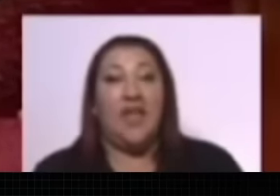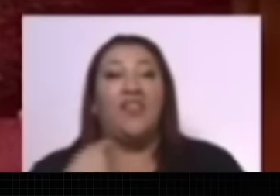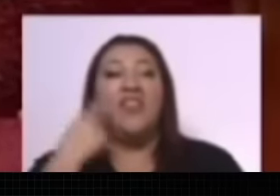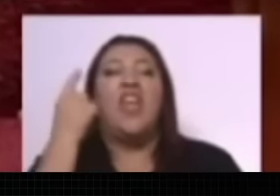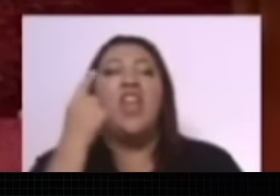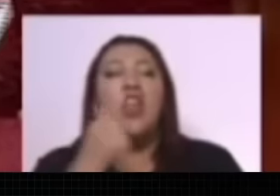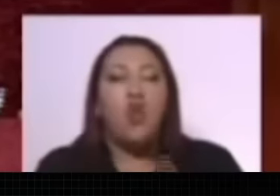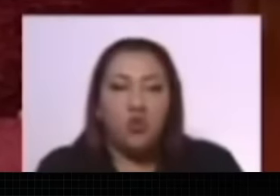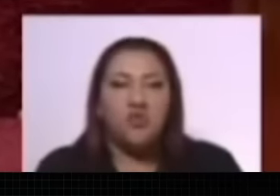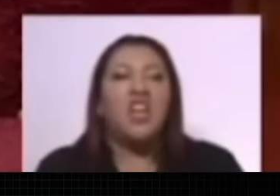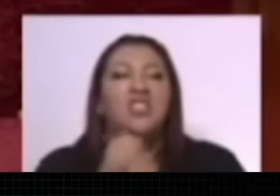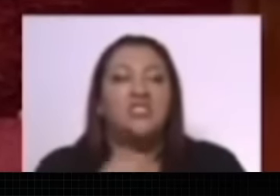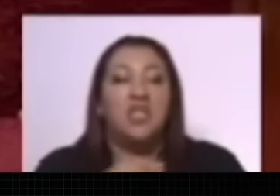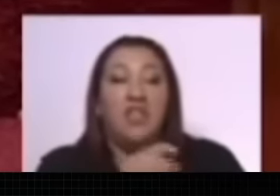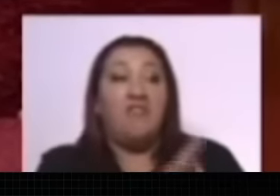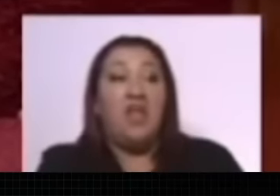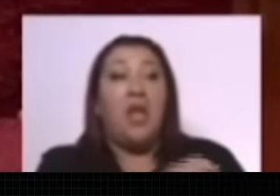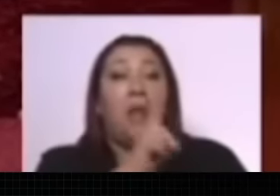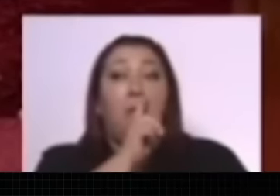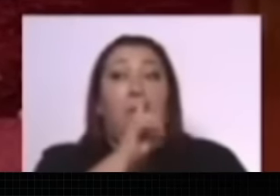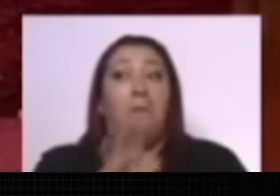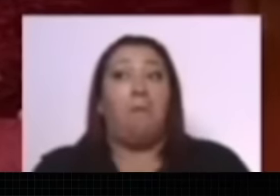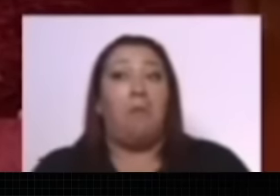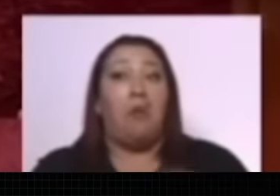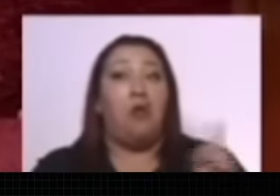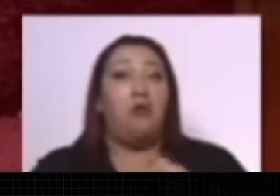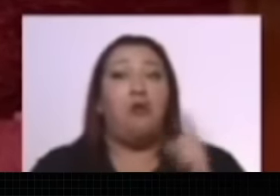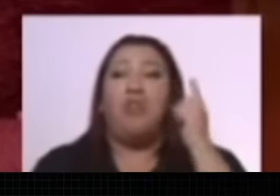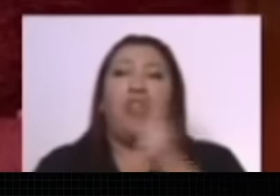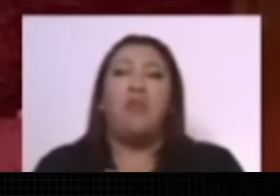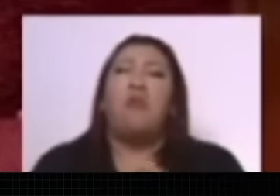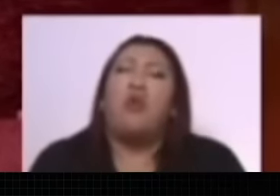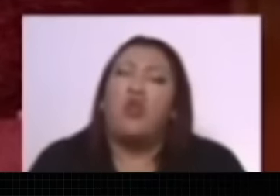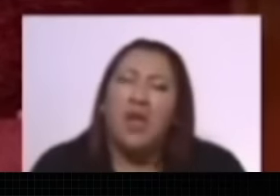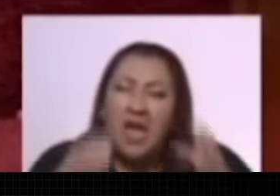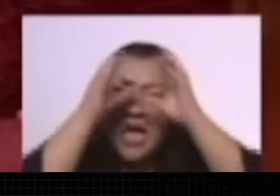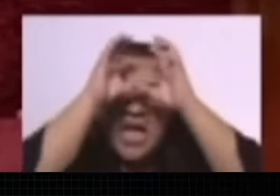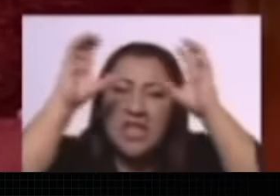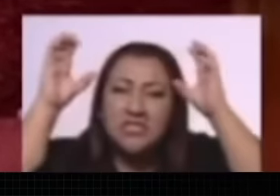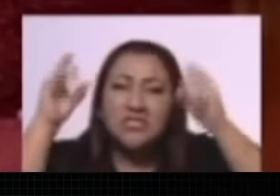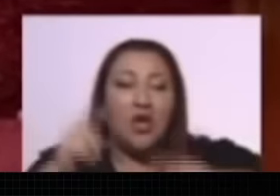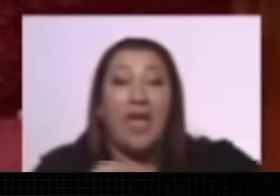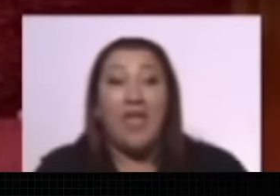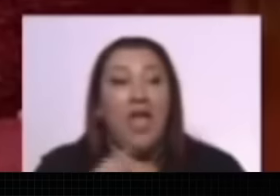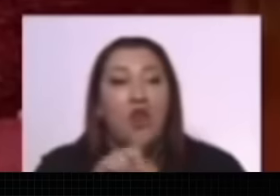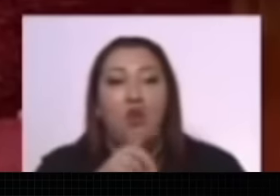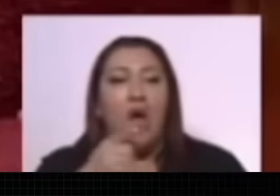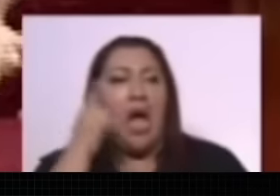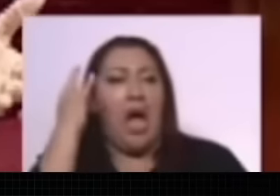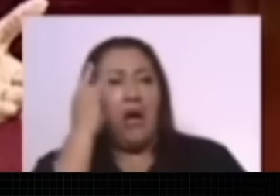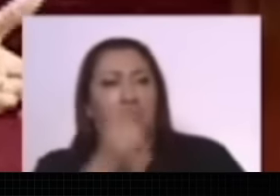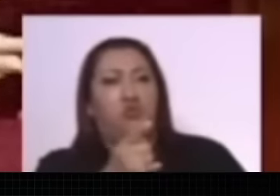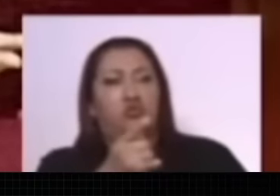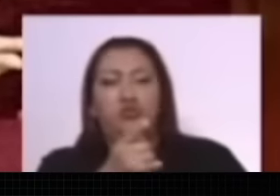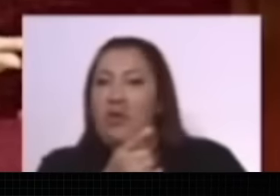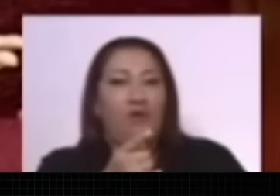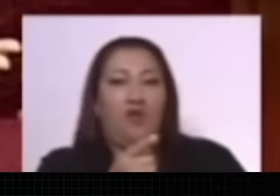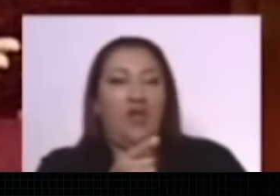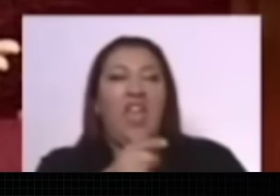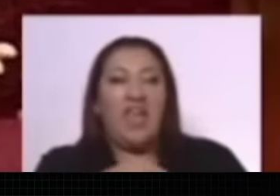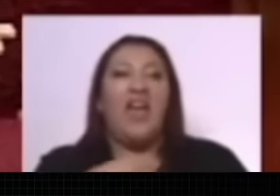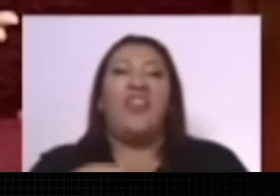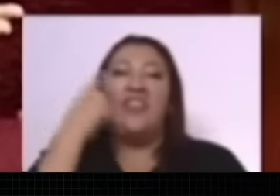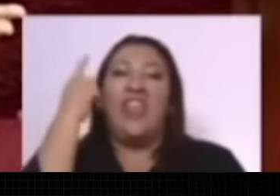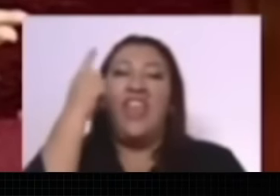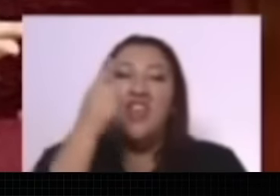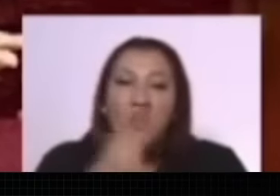denunciar, porque la fiscal no acusa, denuncia. Y lo que el 117